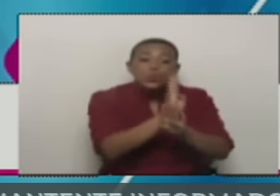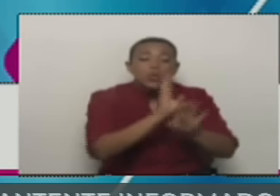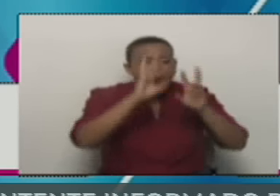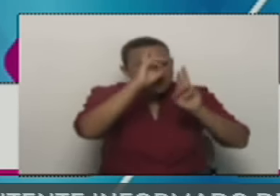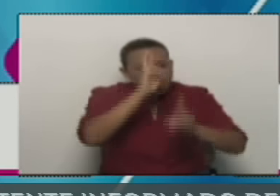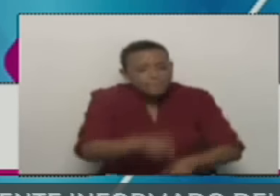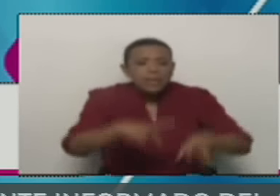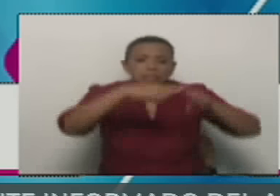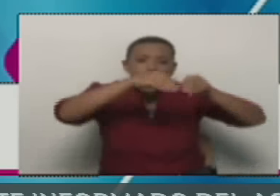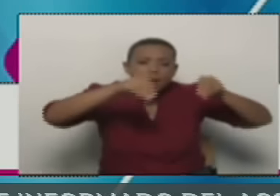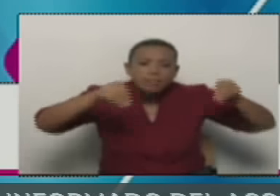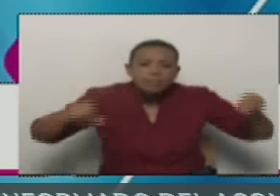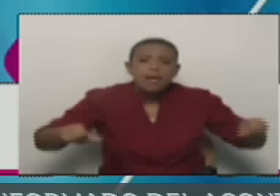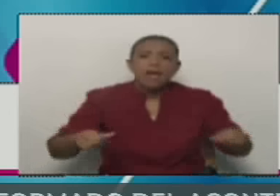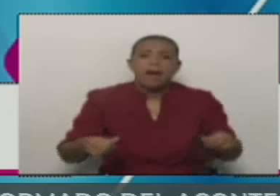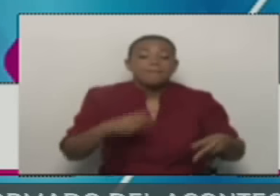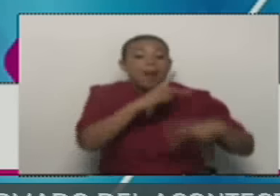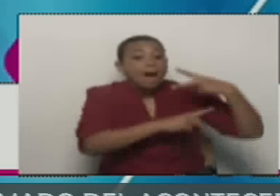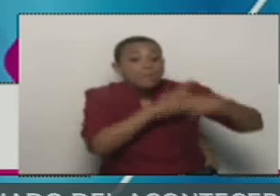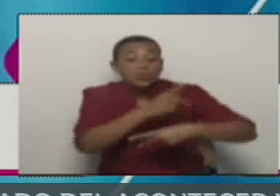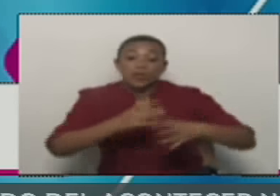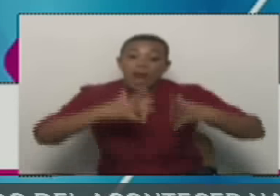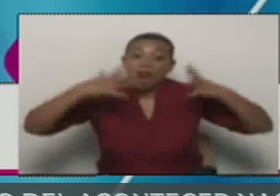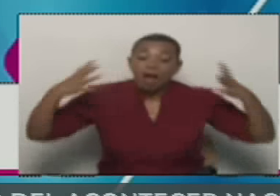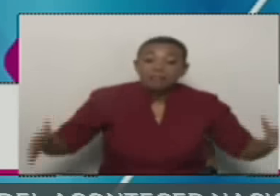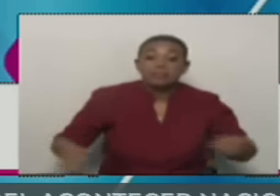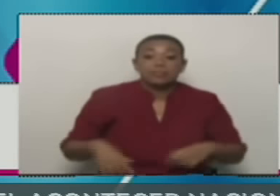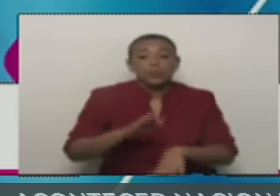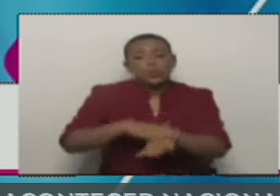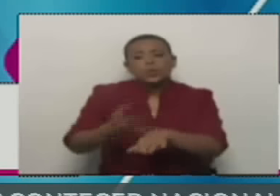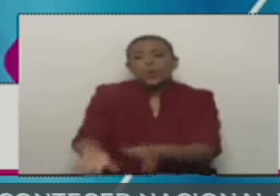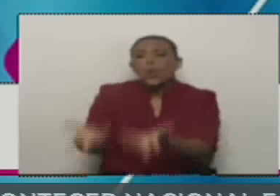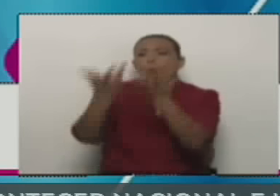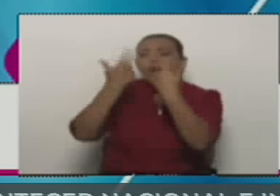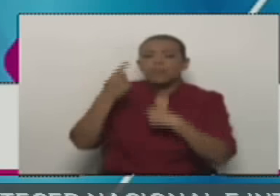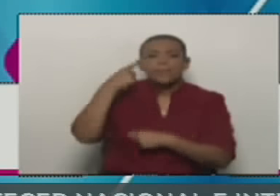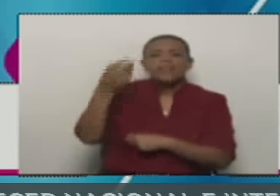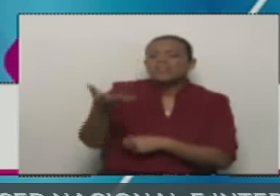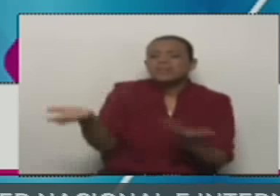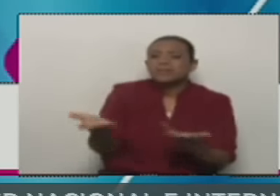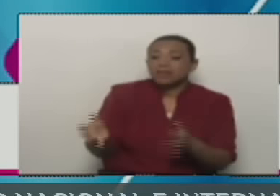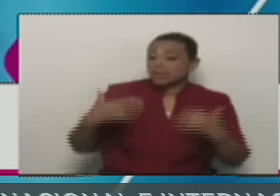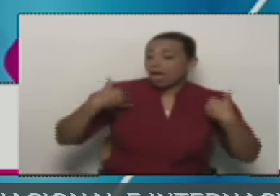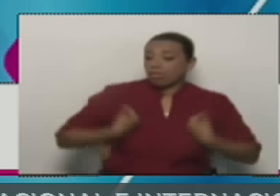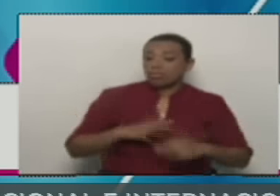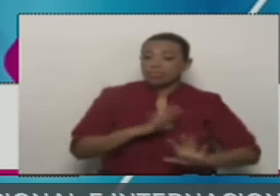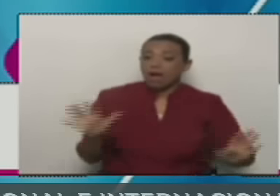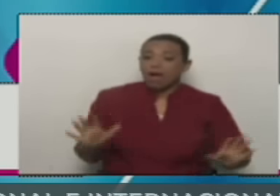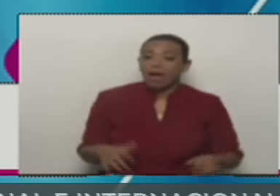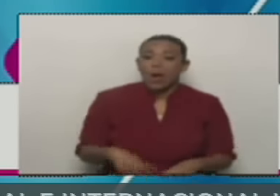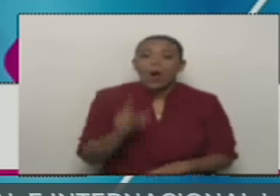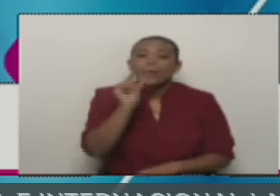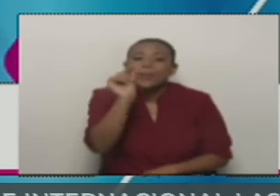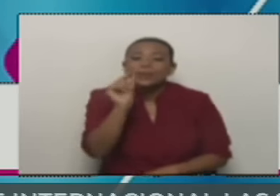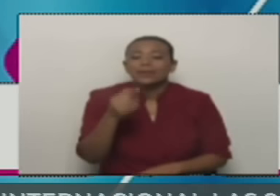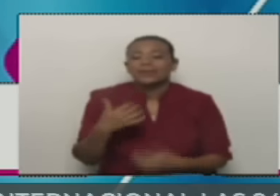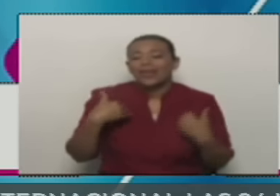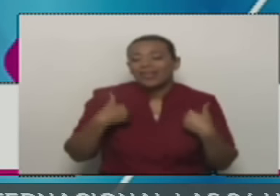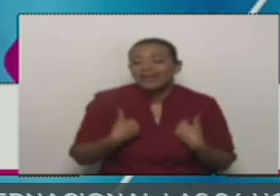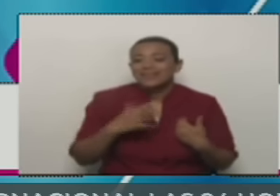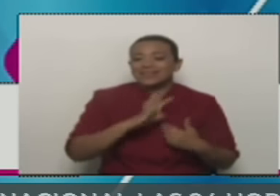la tierra, pero para producir en grande. ¿Qué dice Castro Soteldo? ¿Qué me dice? ¿Ya descansaste? Un poquito, presidente, y